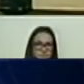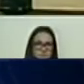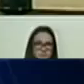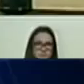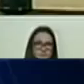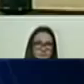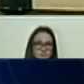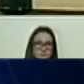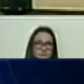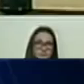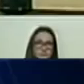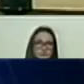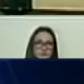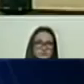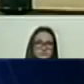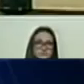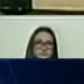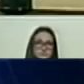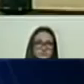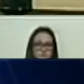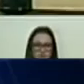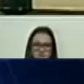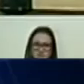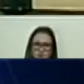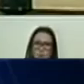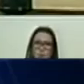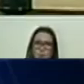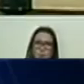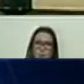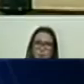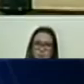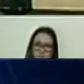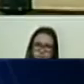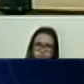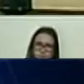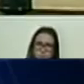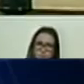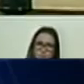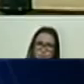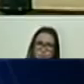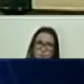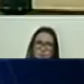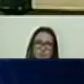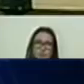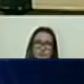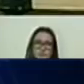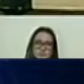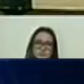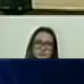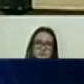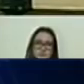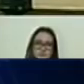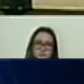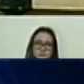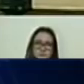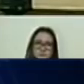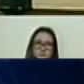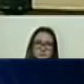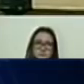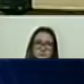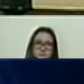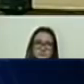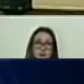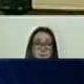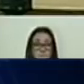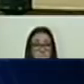estoy seguro que, bueno, también con los bonos, el sistema de bonos. Ya mañana tengo